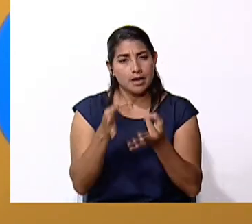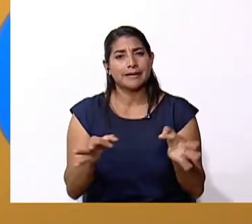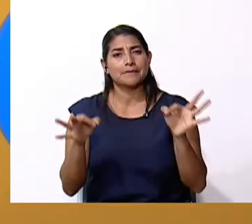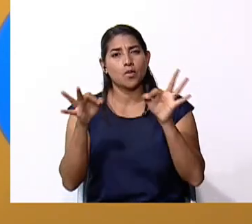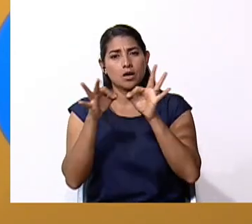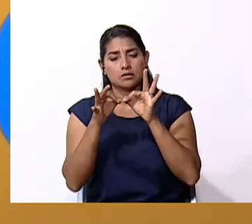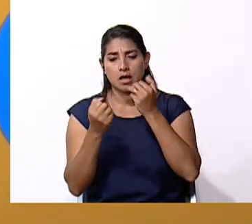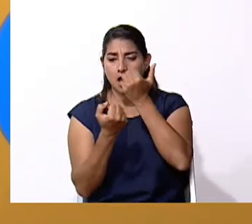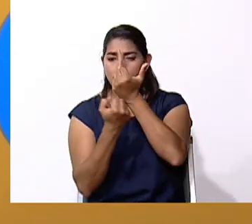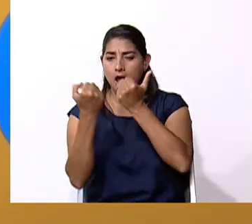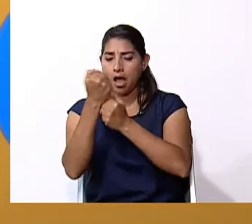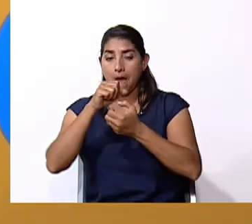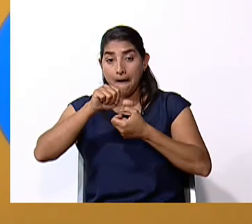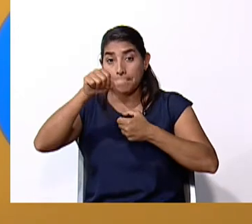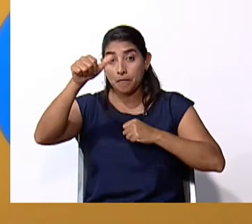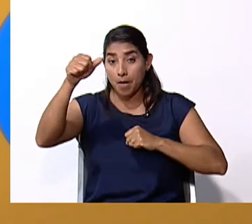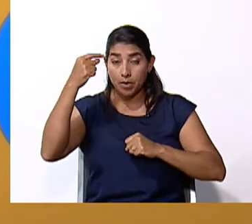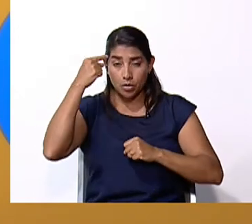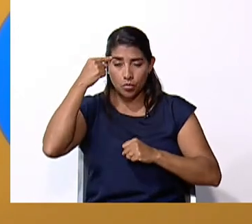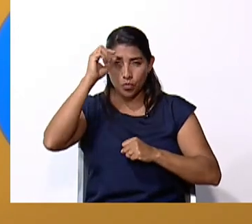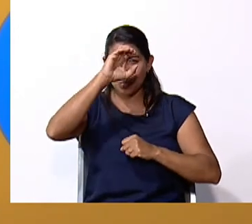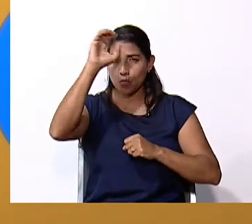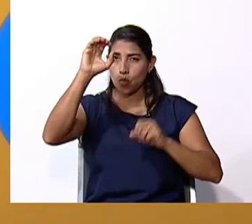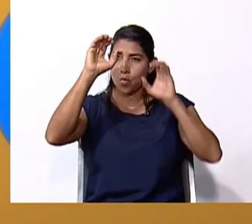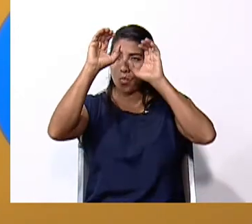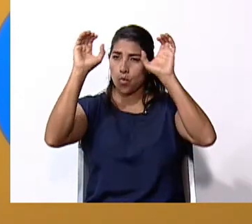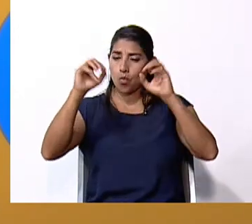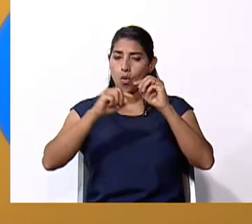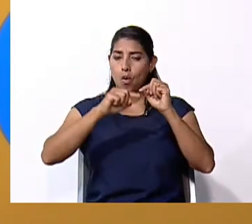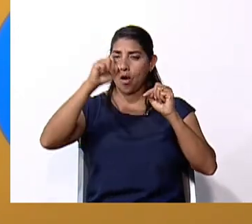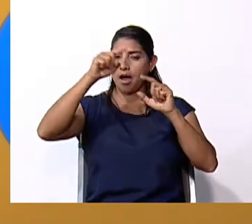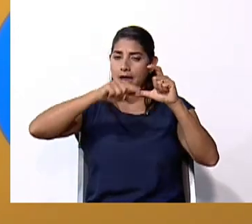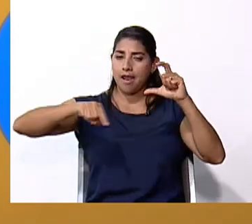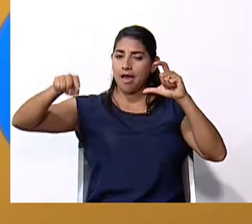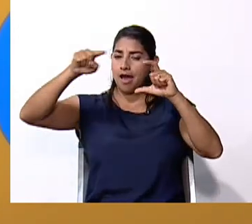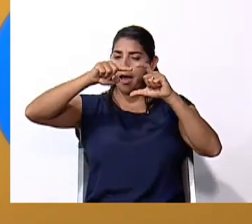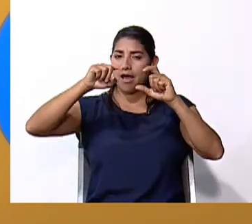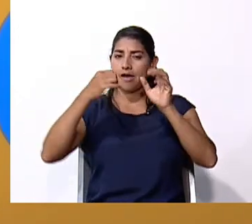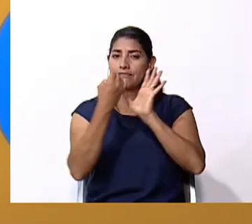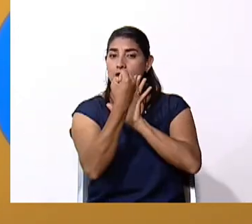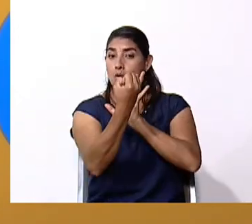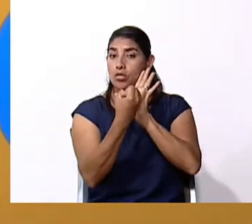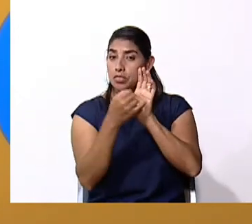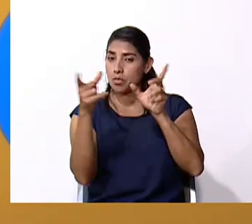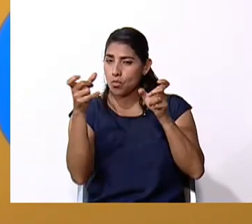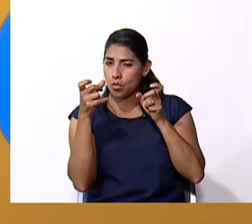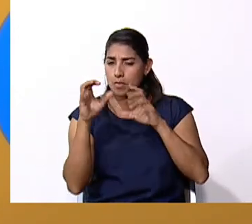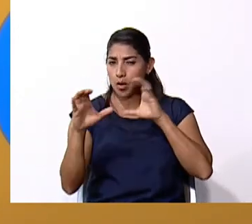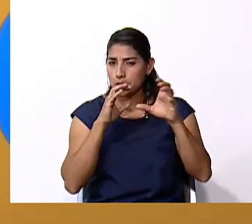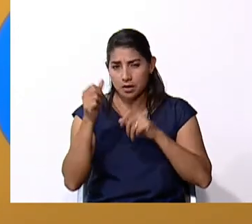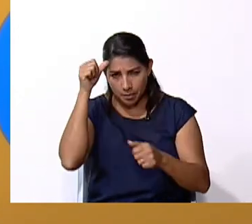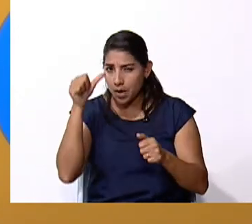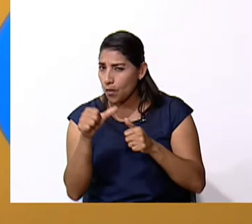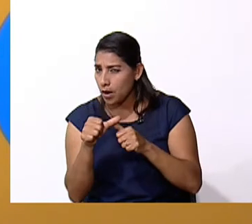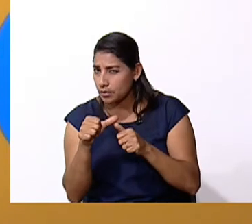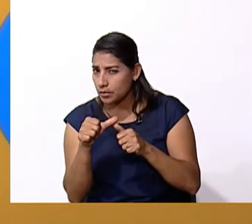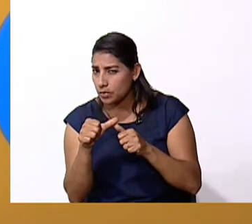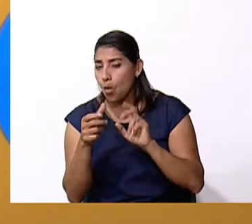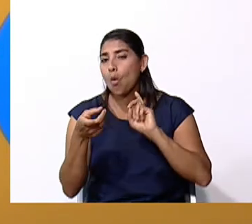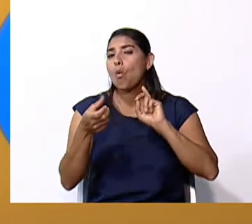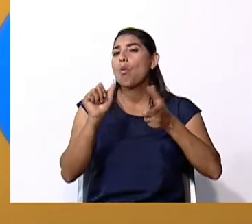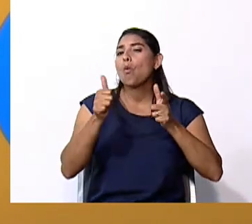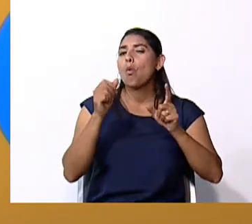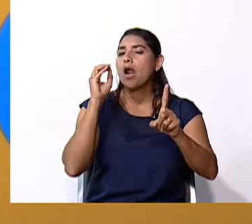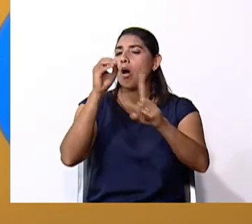de elaborar mapas conceptuales, gráficos o mapas pictóricos? ¿Lo recuerdo? ¿Cuál era